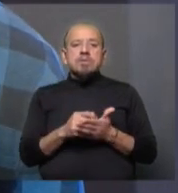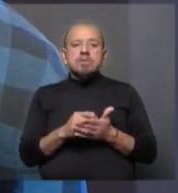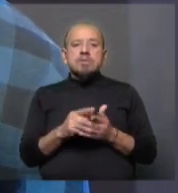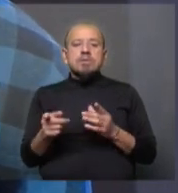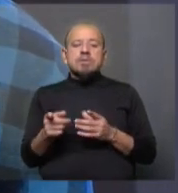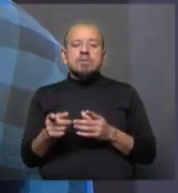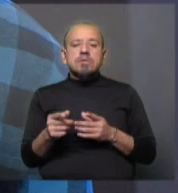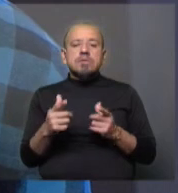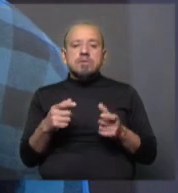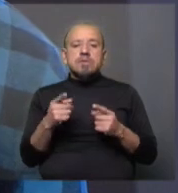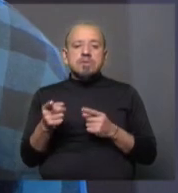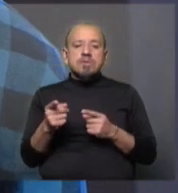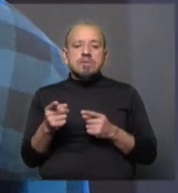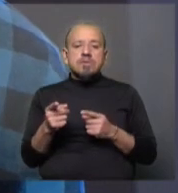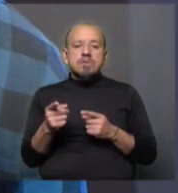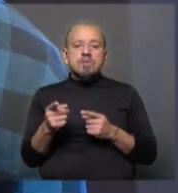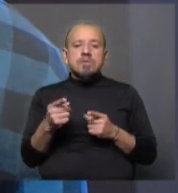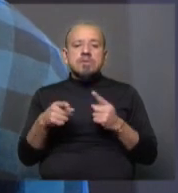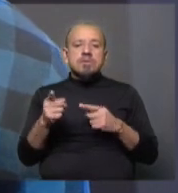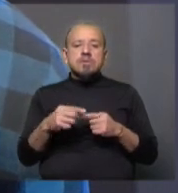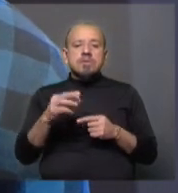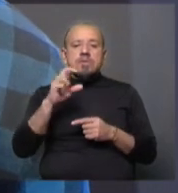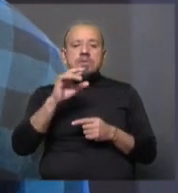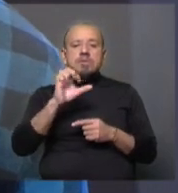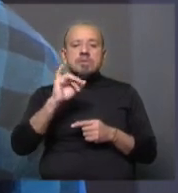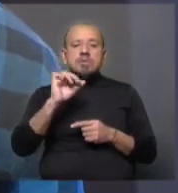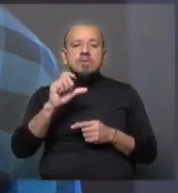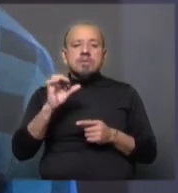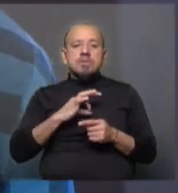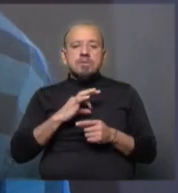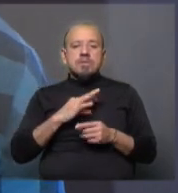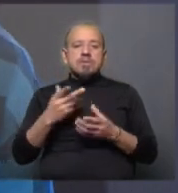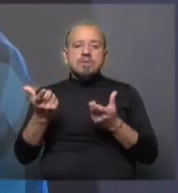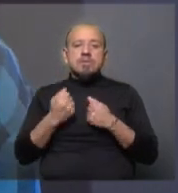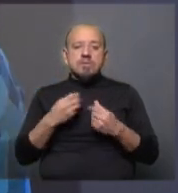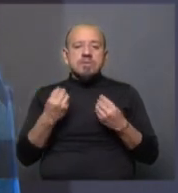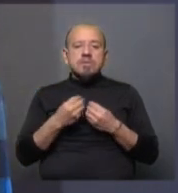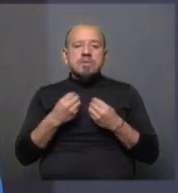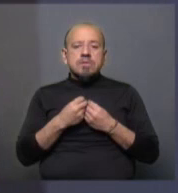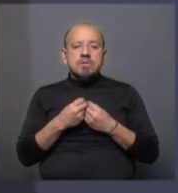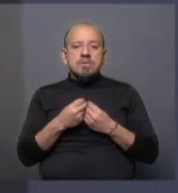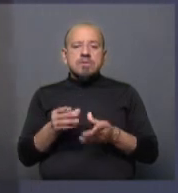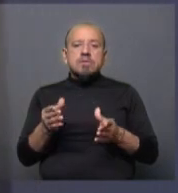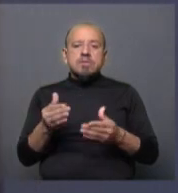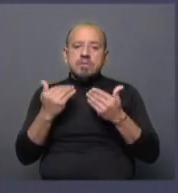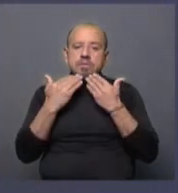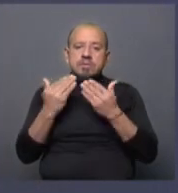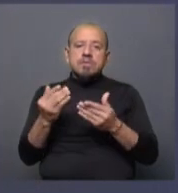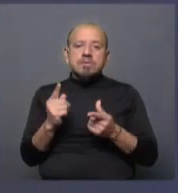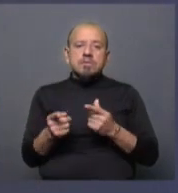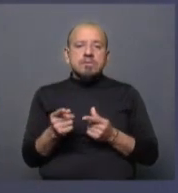la suerte le mando un saludo ahí lo tengo en la cámara Andrés reyes que me ayudó muchísimo y le Quiero agradecer desde